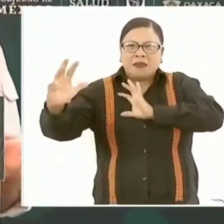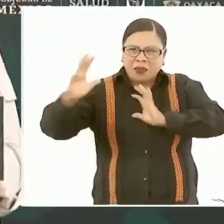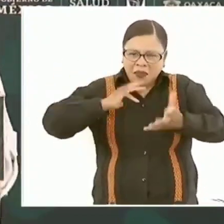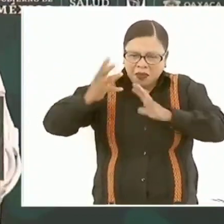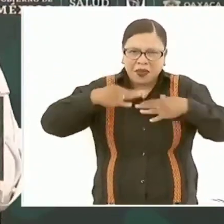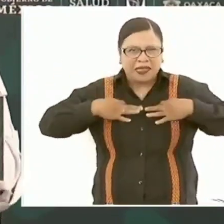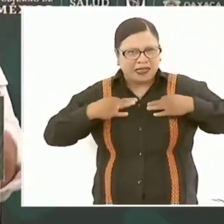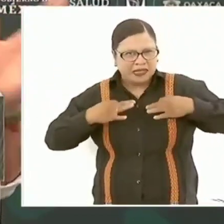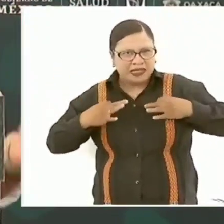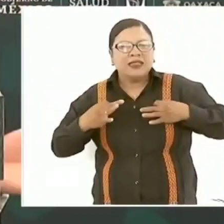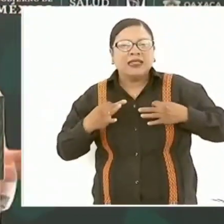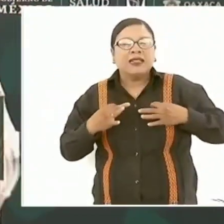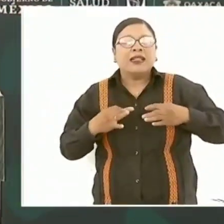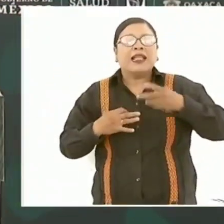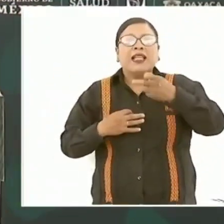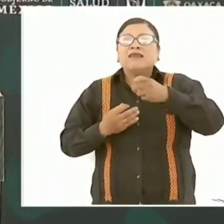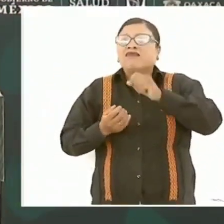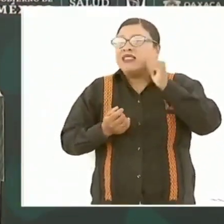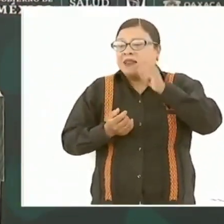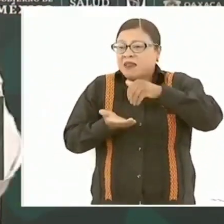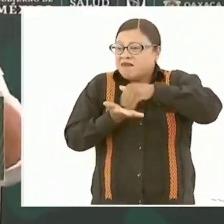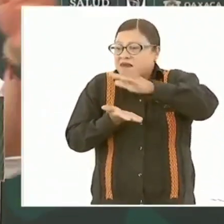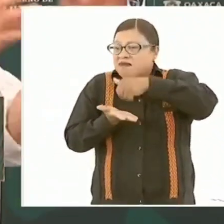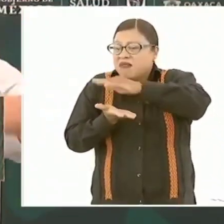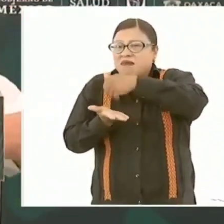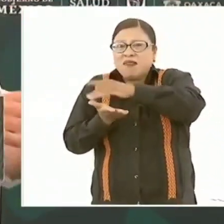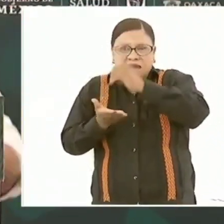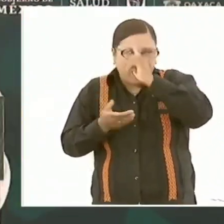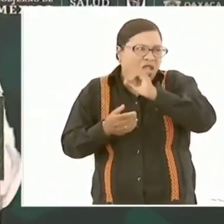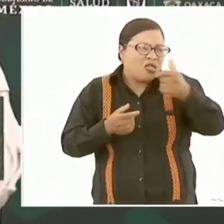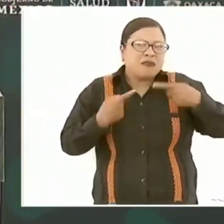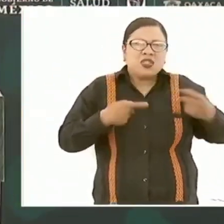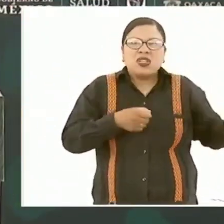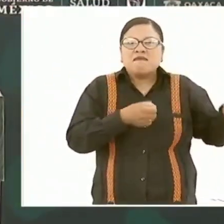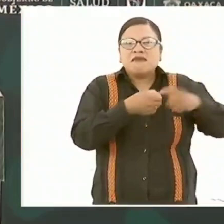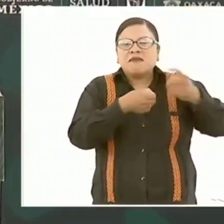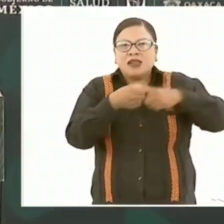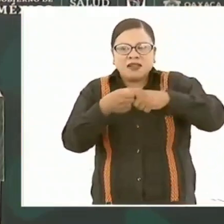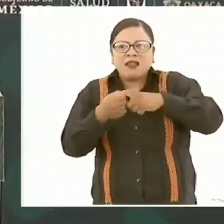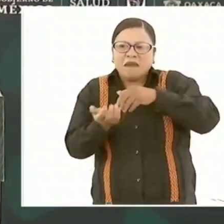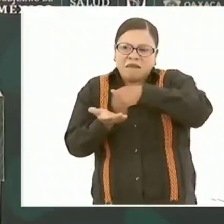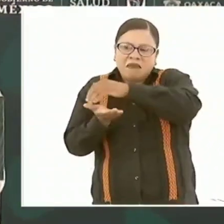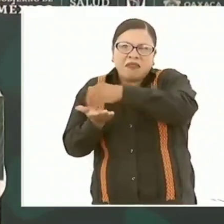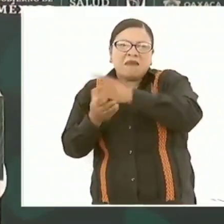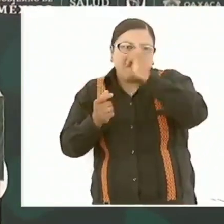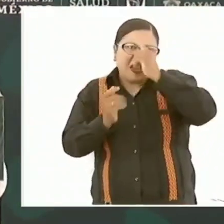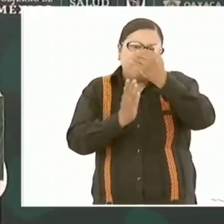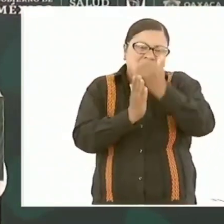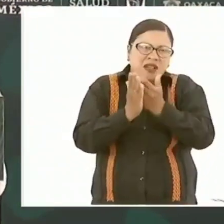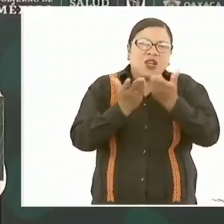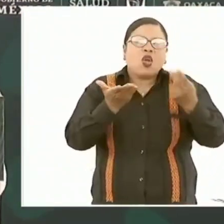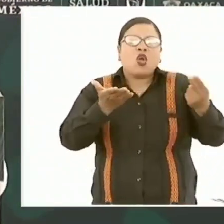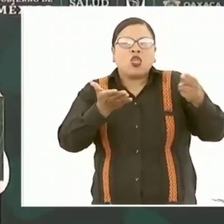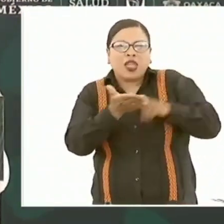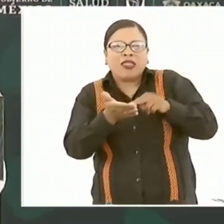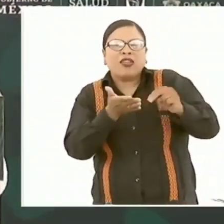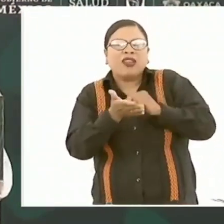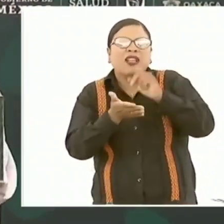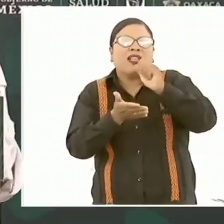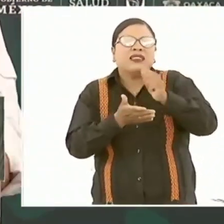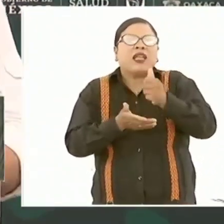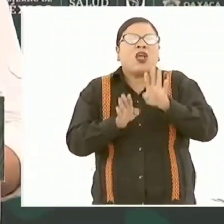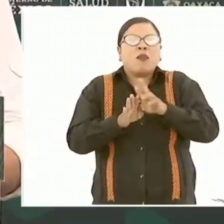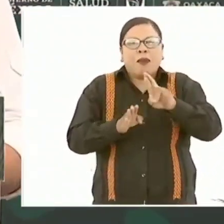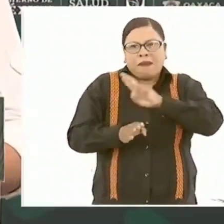hospitales, cada vez más corrían gente para contratar empresas, despedían personas para buscar contratos con los privados. Y